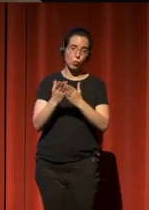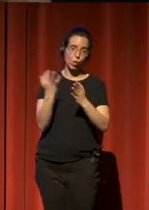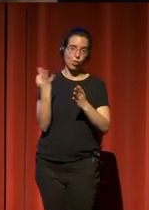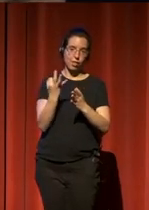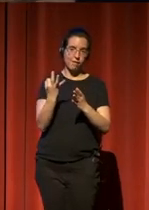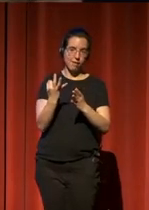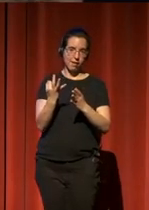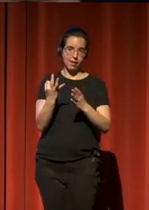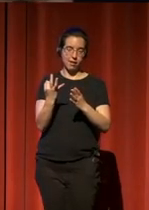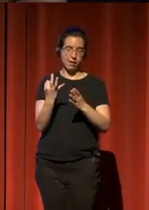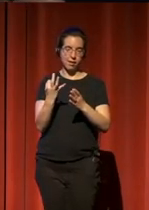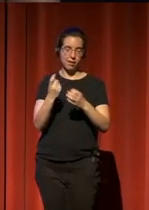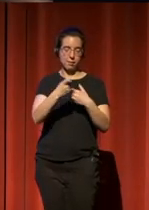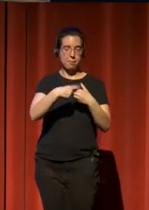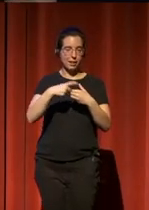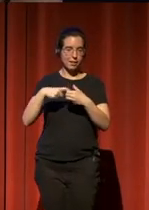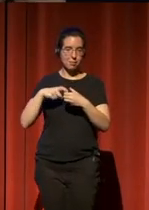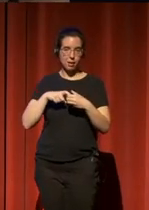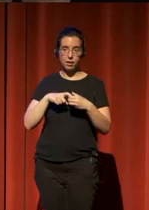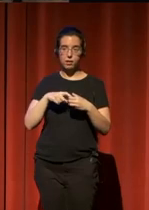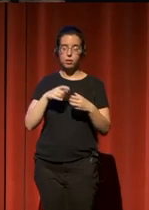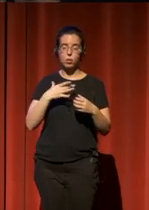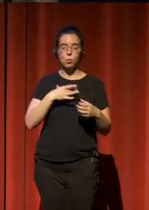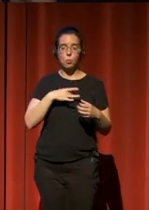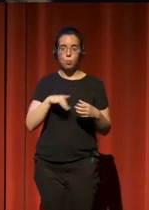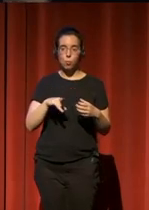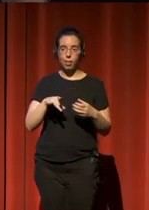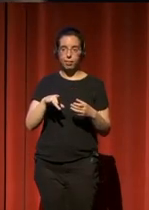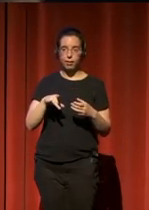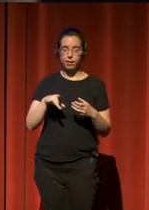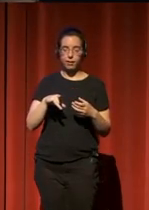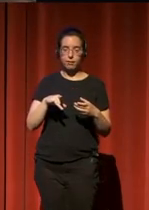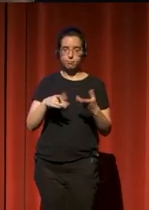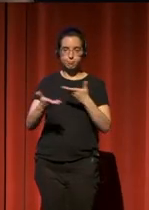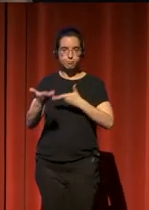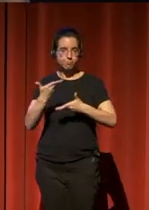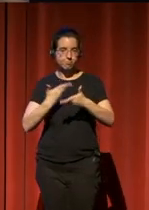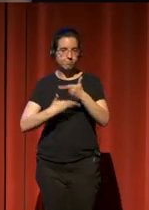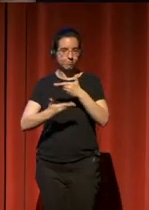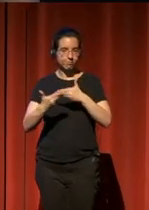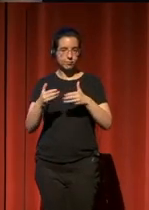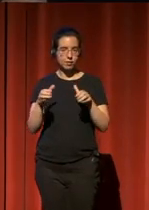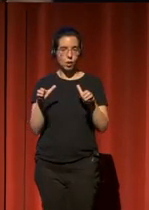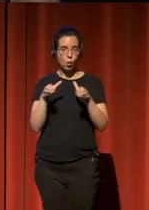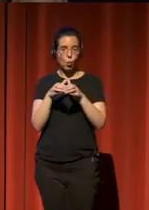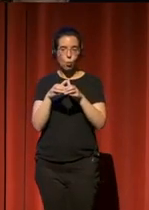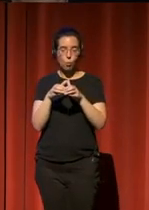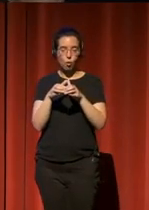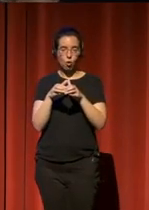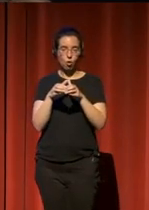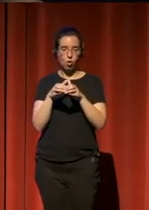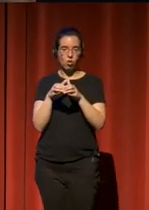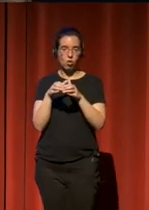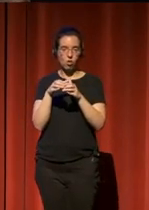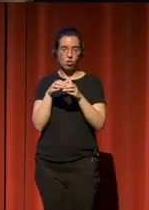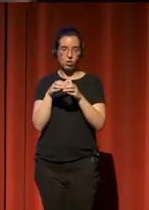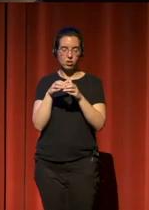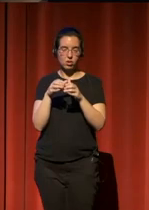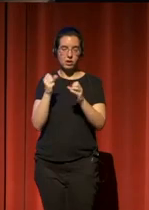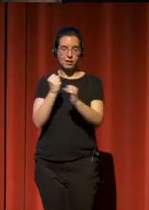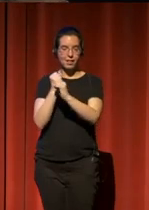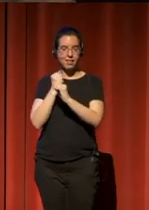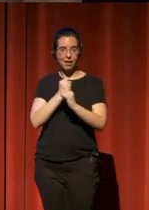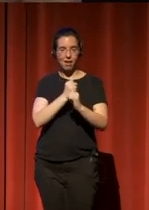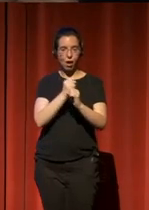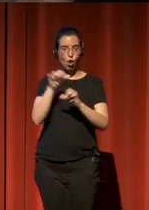dimensión y hemos podido contar eh con este grupo con con digamos con el seguimiento de este grupo de trabajo